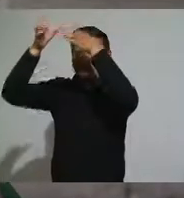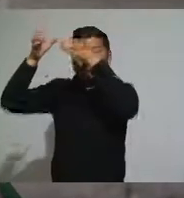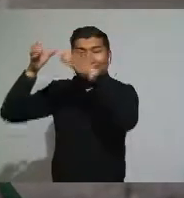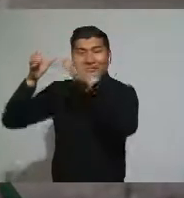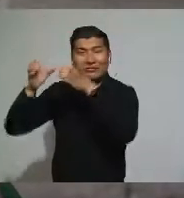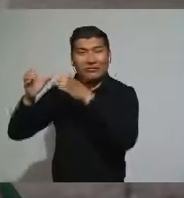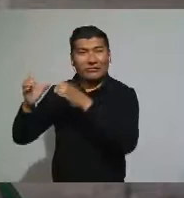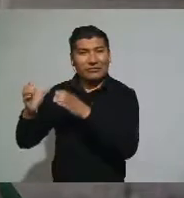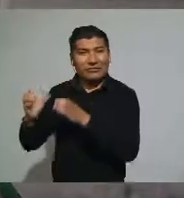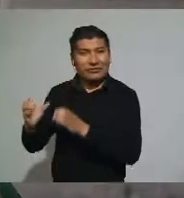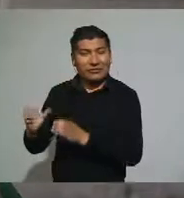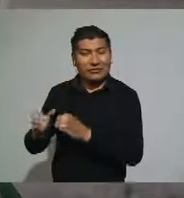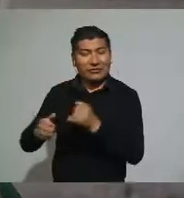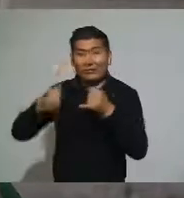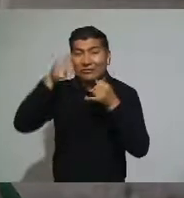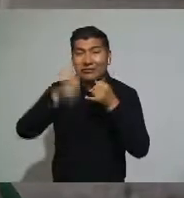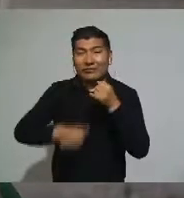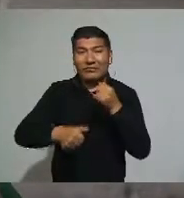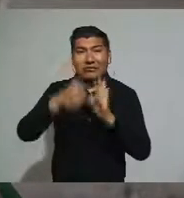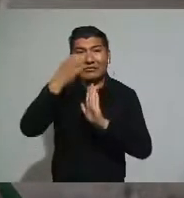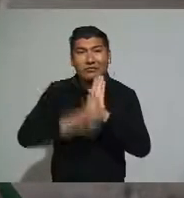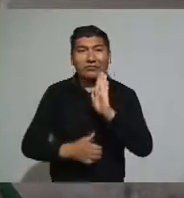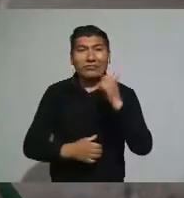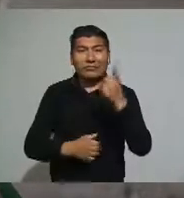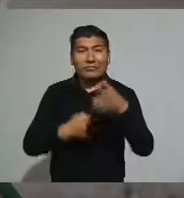Apocalipsis 21, 2.